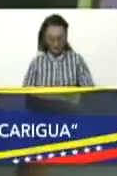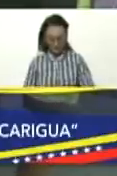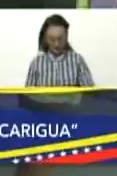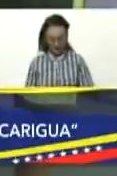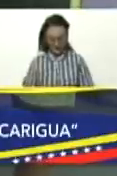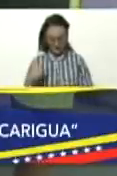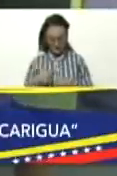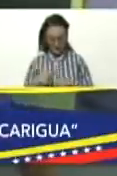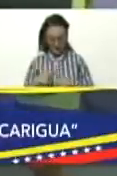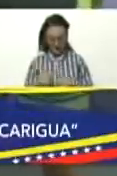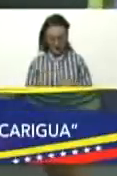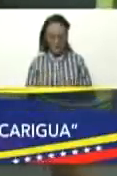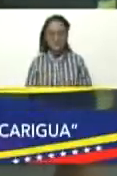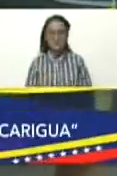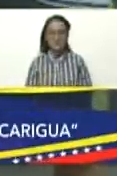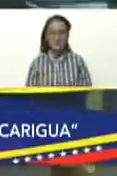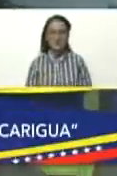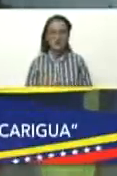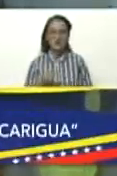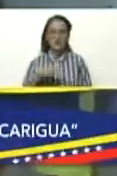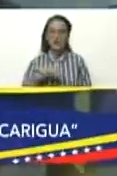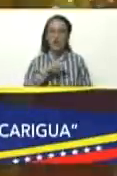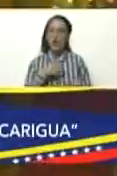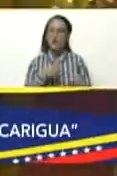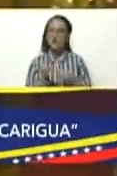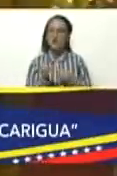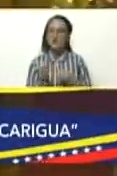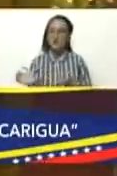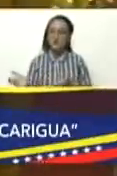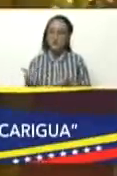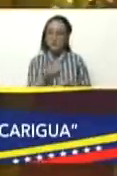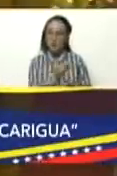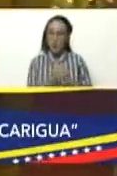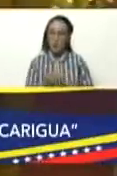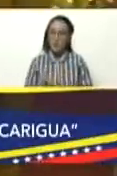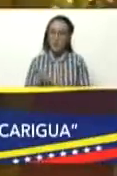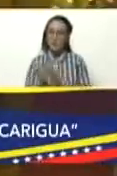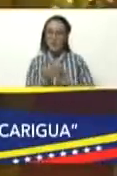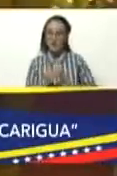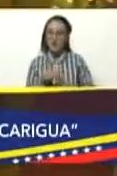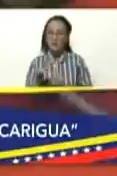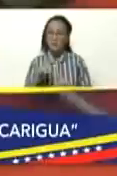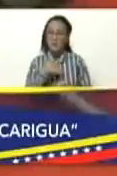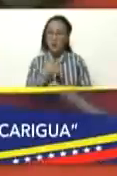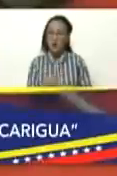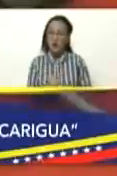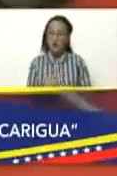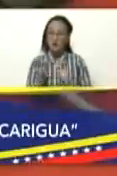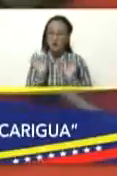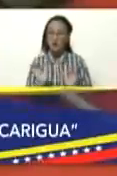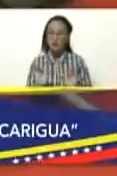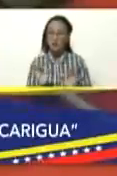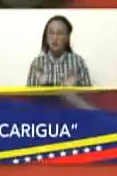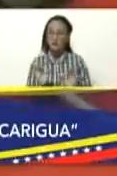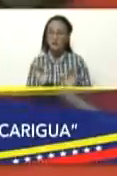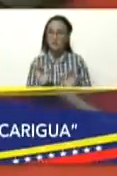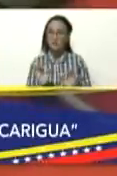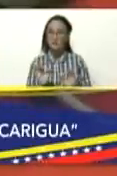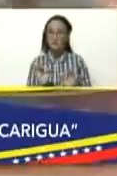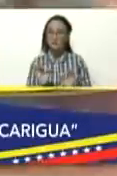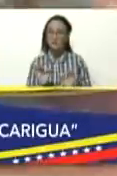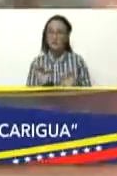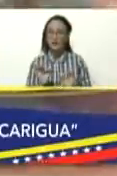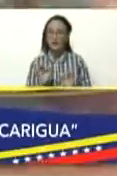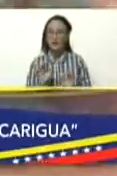a eso, también tenemos nuestra Oficina de Recaudación Comunitaria. Este proyecto fue enmarcado bajo la transferencia